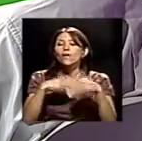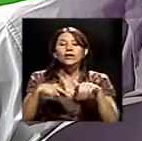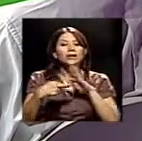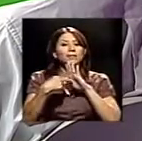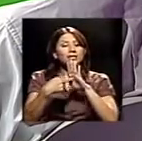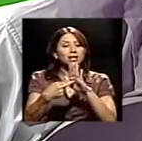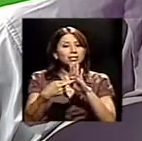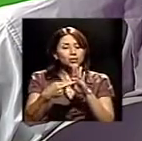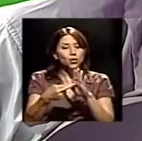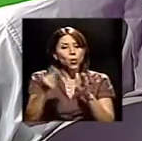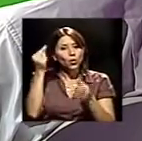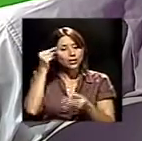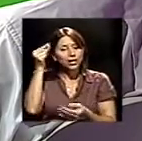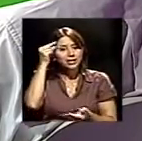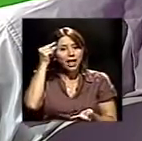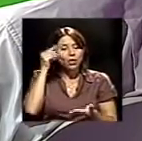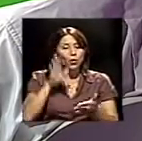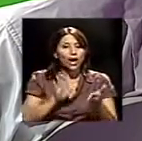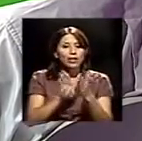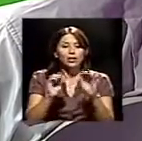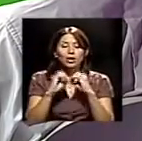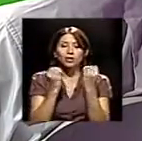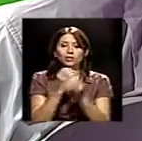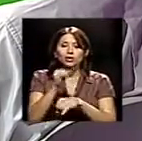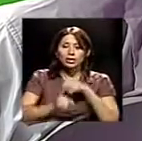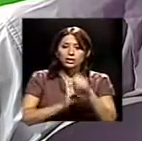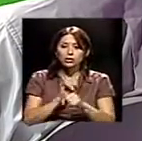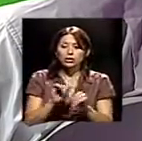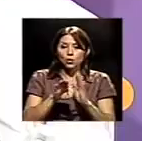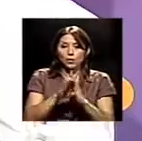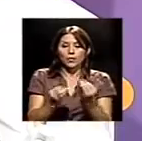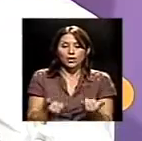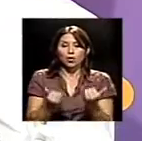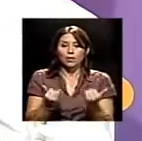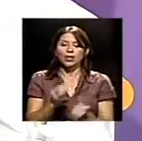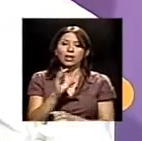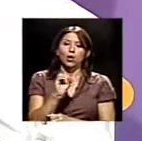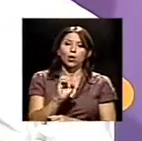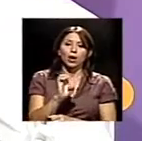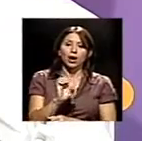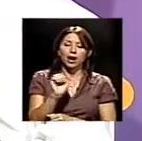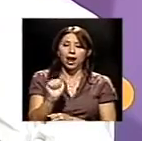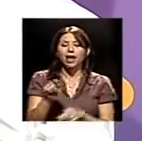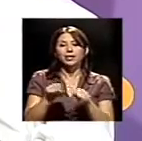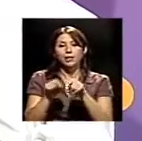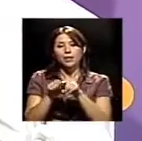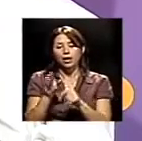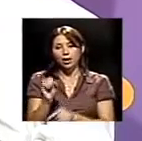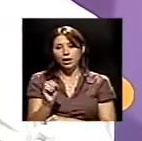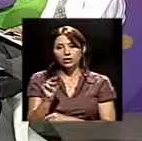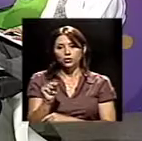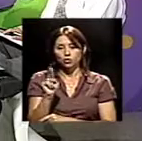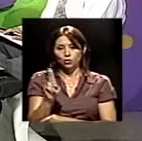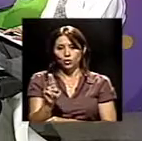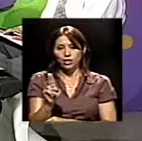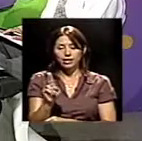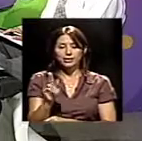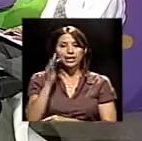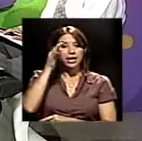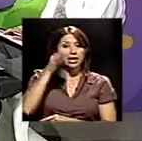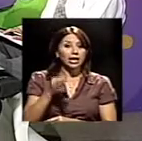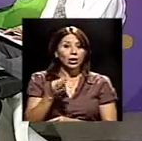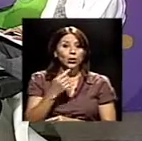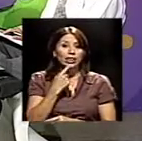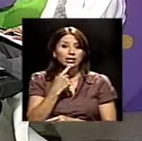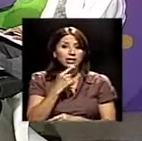organismos internacionales como existe actualmente ante la OEA y las Naciones Unidas. Creo que decir que si se